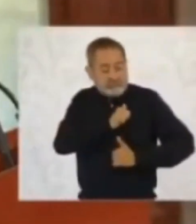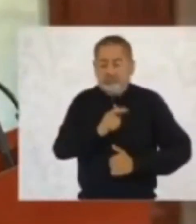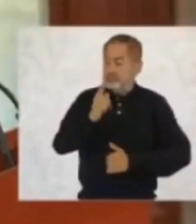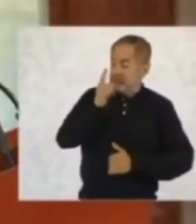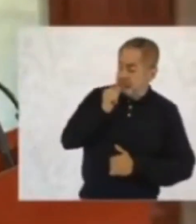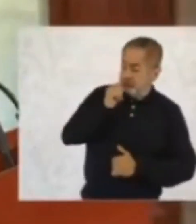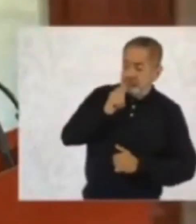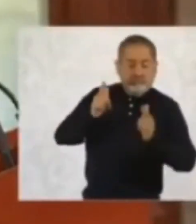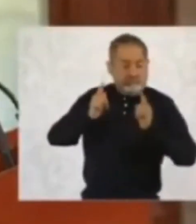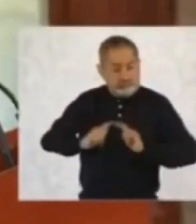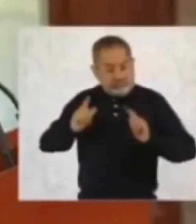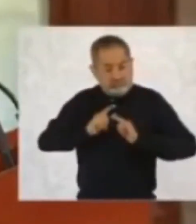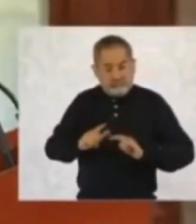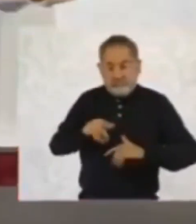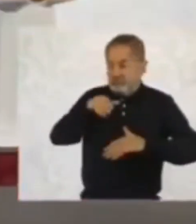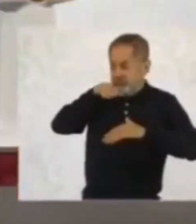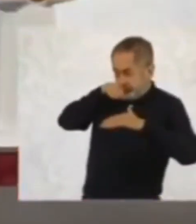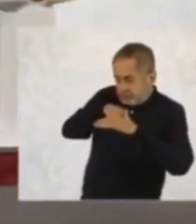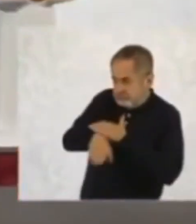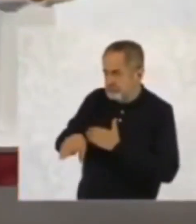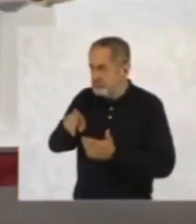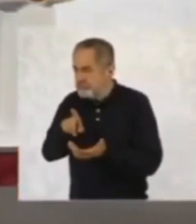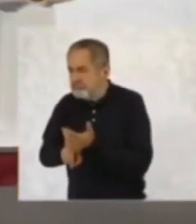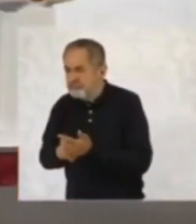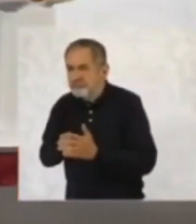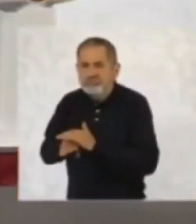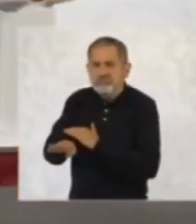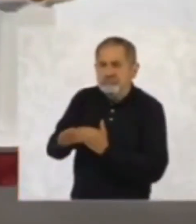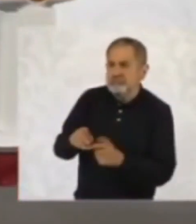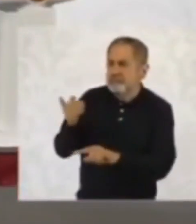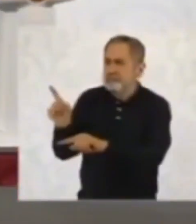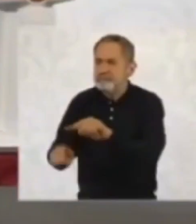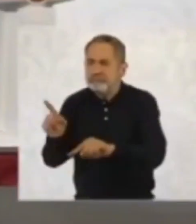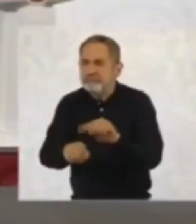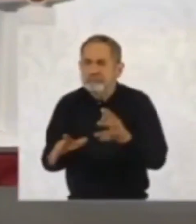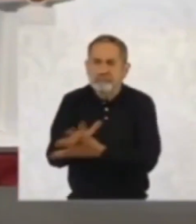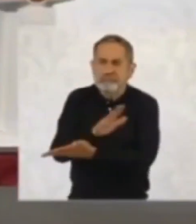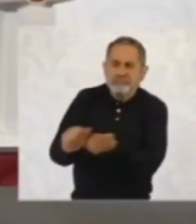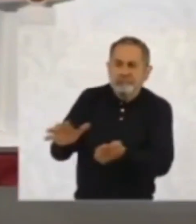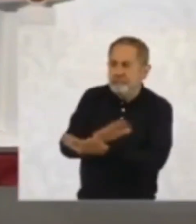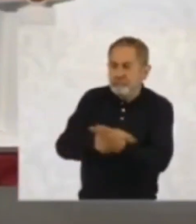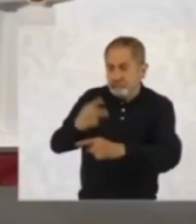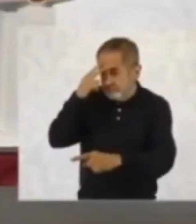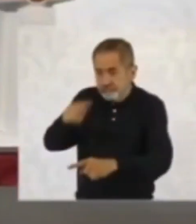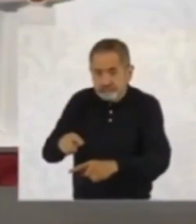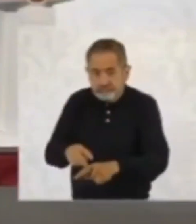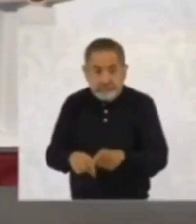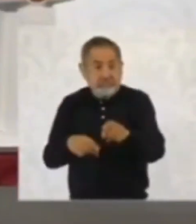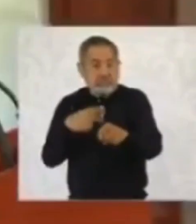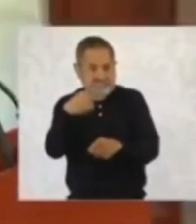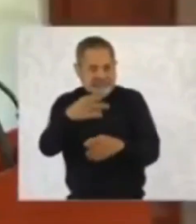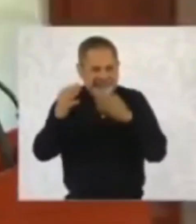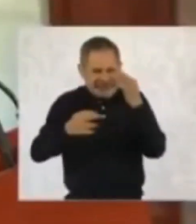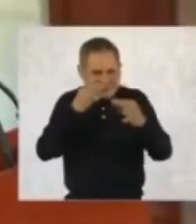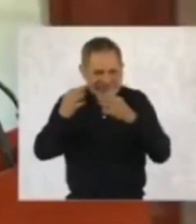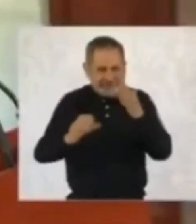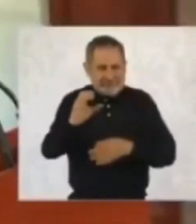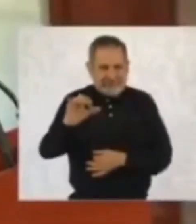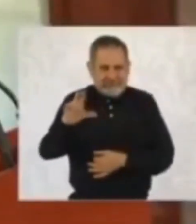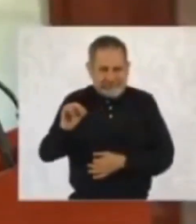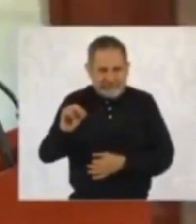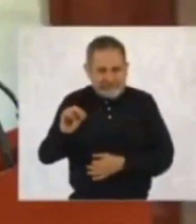policías, agentes especiales están operando y desmantelando laboratorios en México, emitidas en su programa,